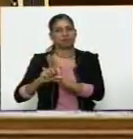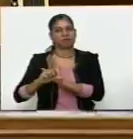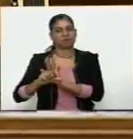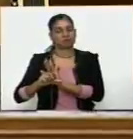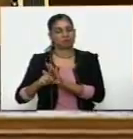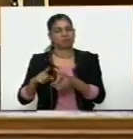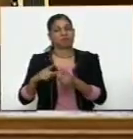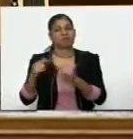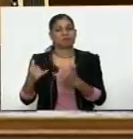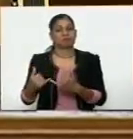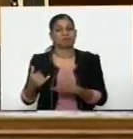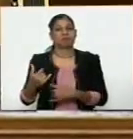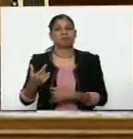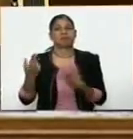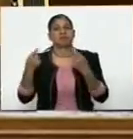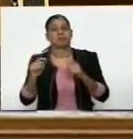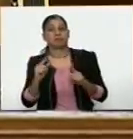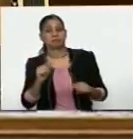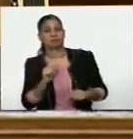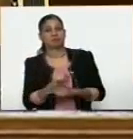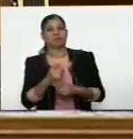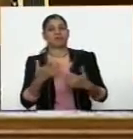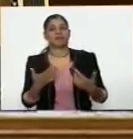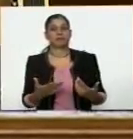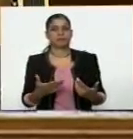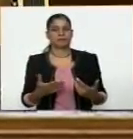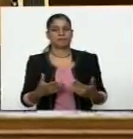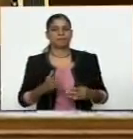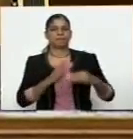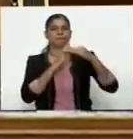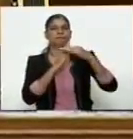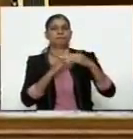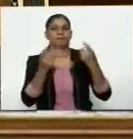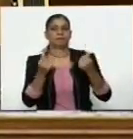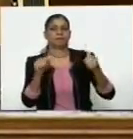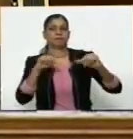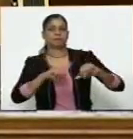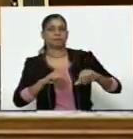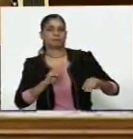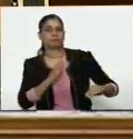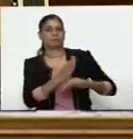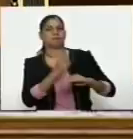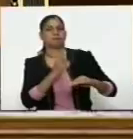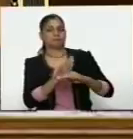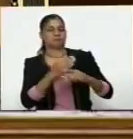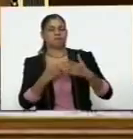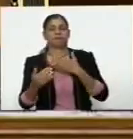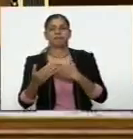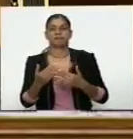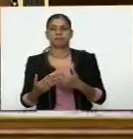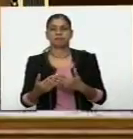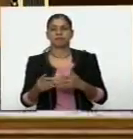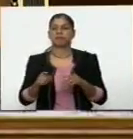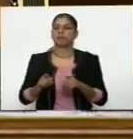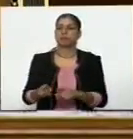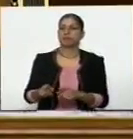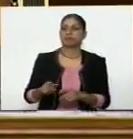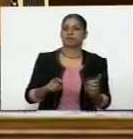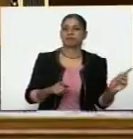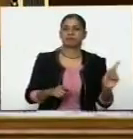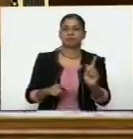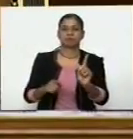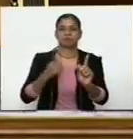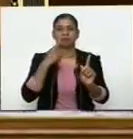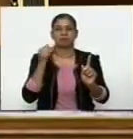y pretenden así profundizar el bloqueo financiero y económico contra Venezuela. Pero como bien lo señaló el constituyente